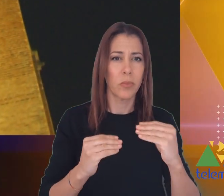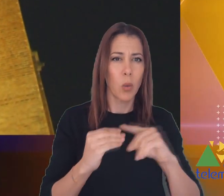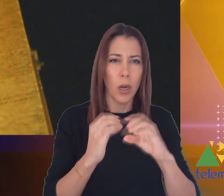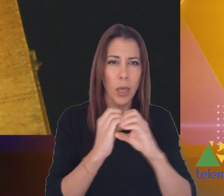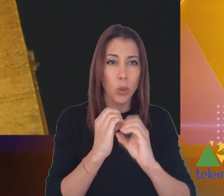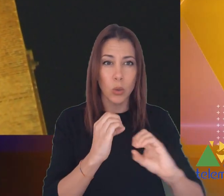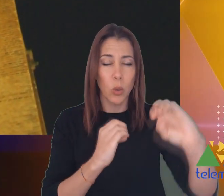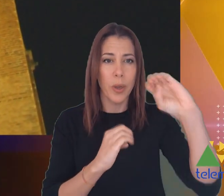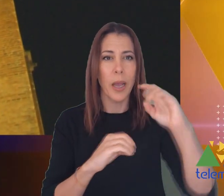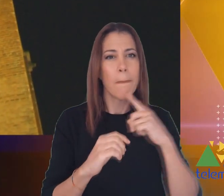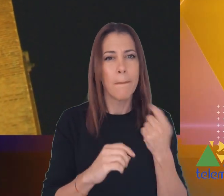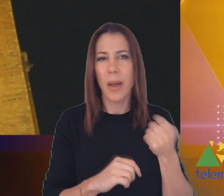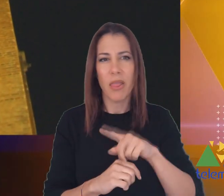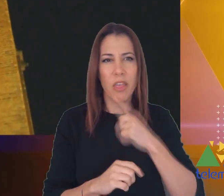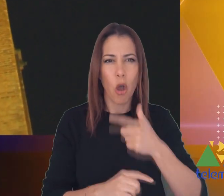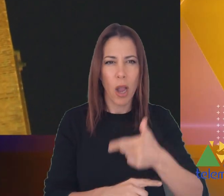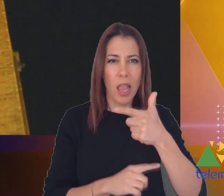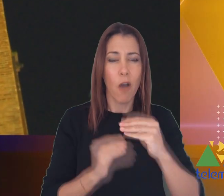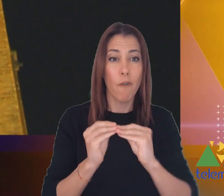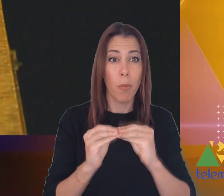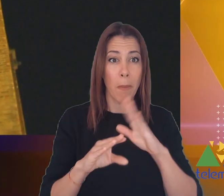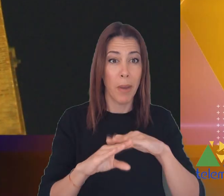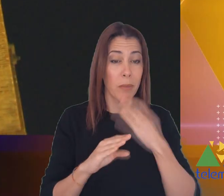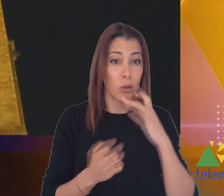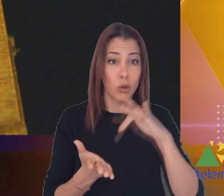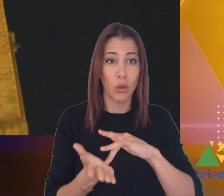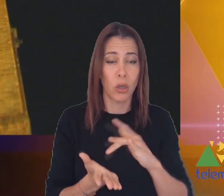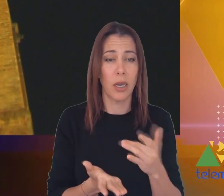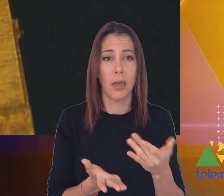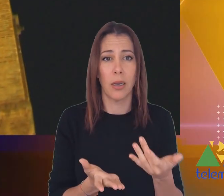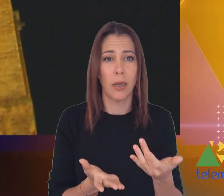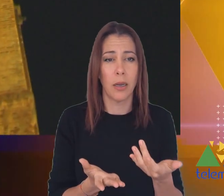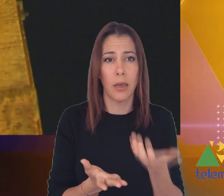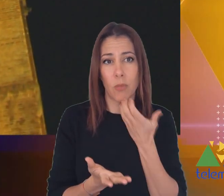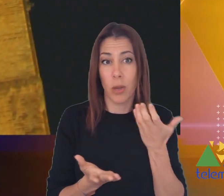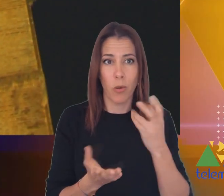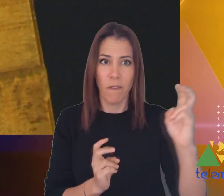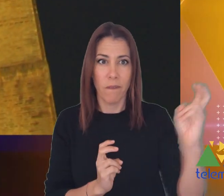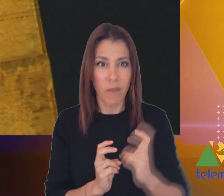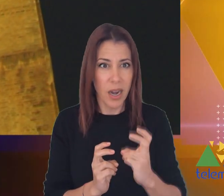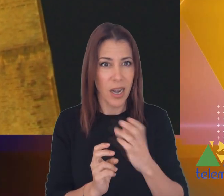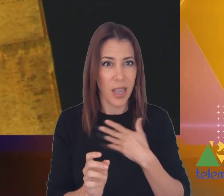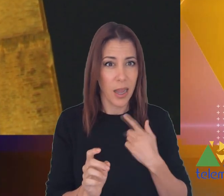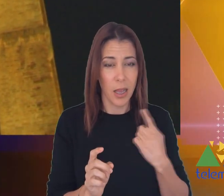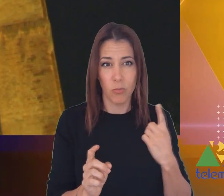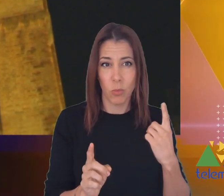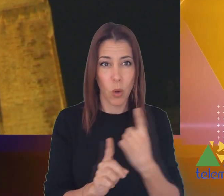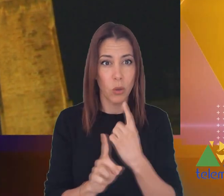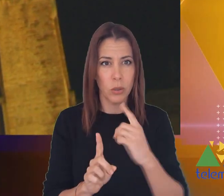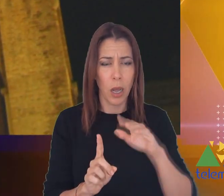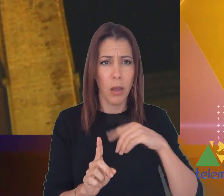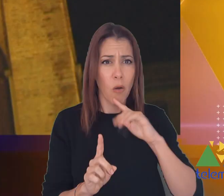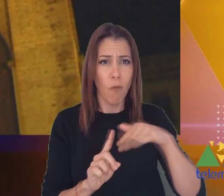cañón, con forma de cañón, para que en caso de que los atacantes pudieran observar desde